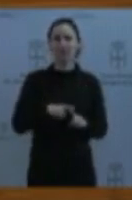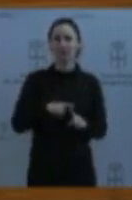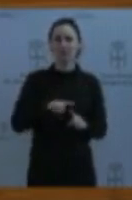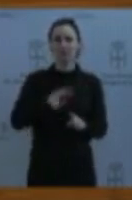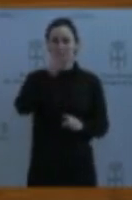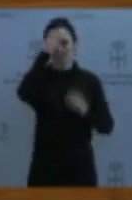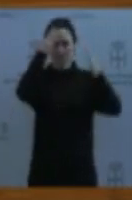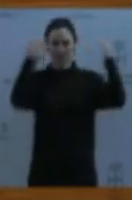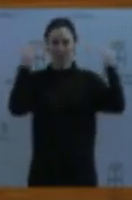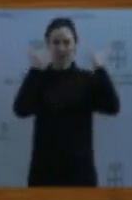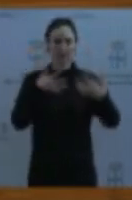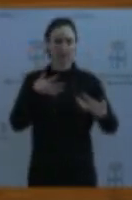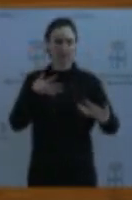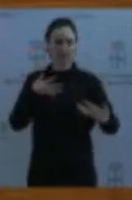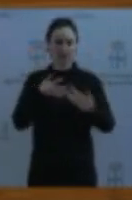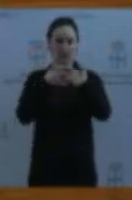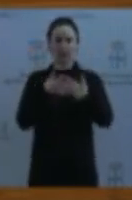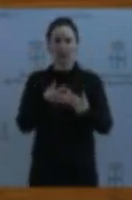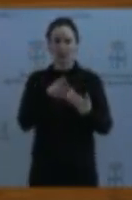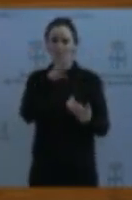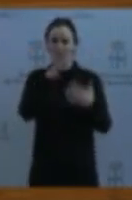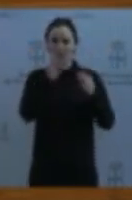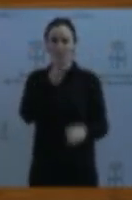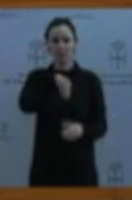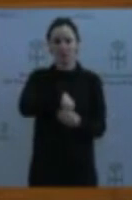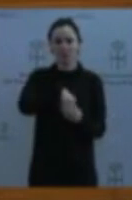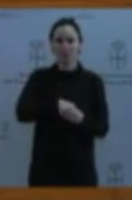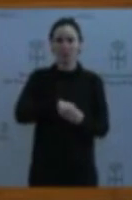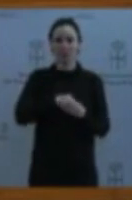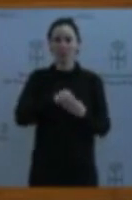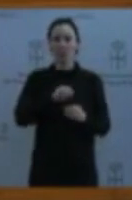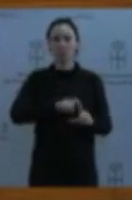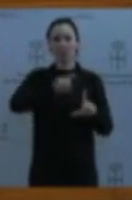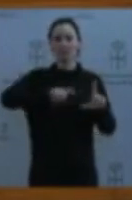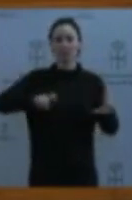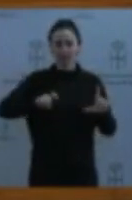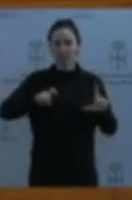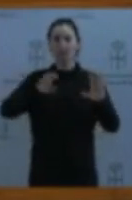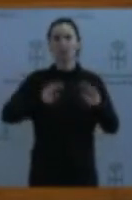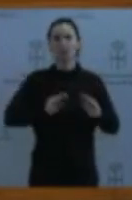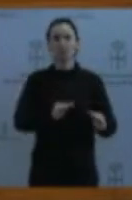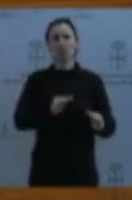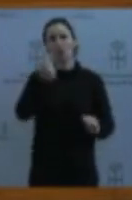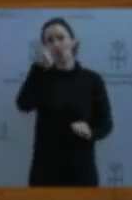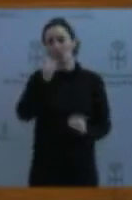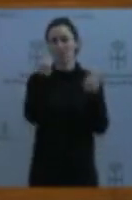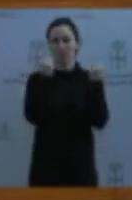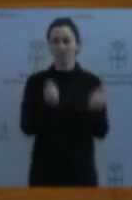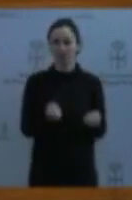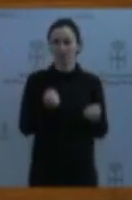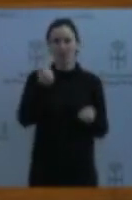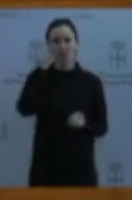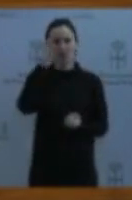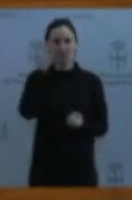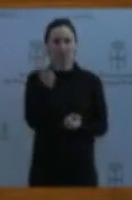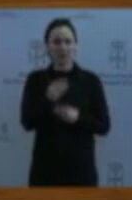introducción sistemática de las estadísticas. Fue de la mano de Robert McNamara, especialmente preocupado por la eficiencia en la gestión de aquella guerra,